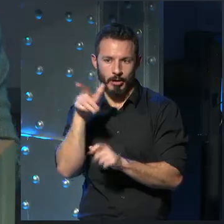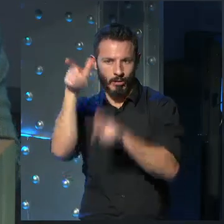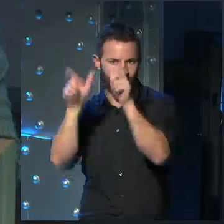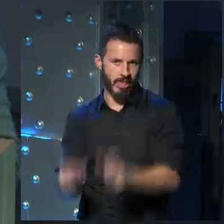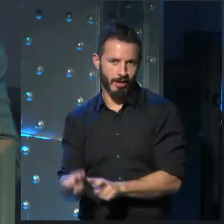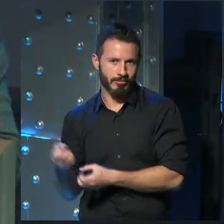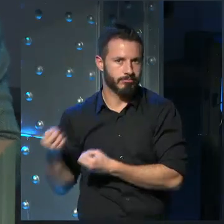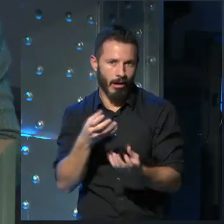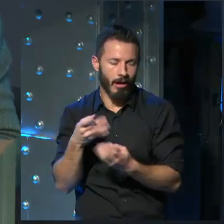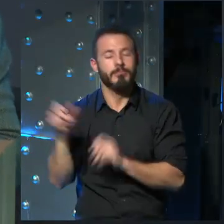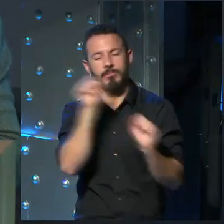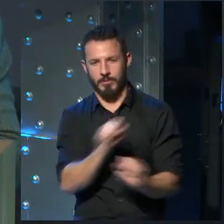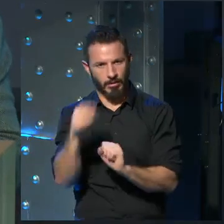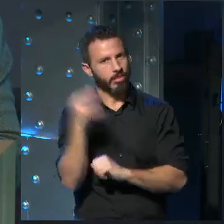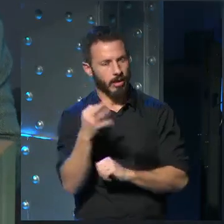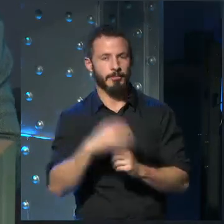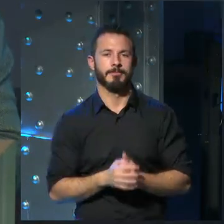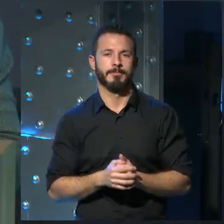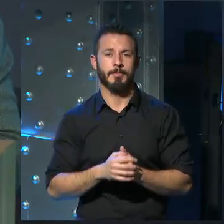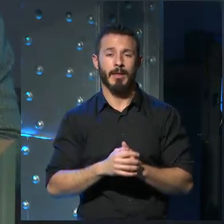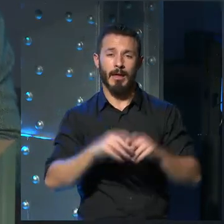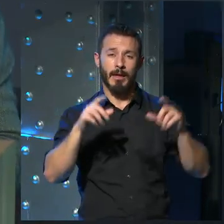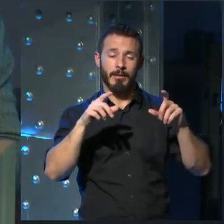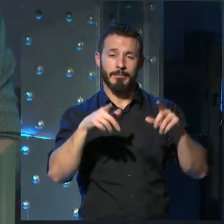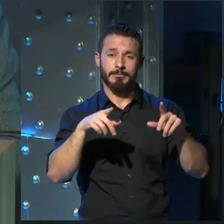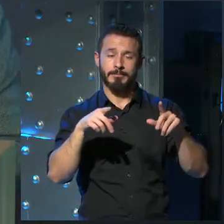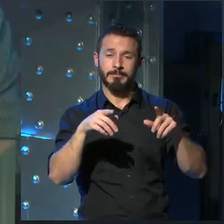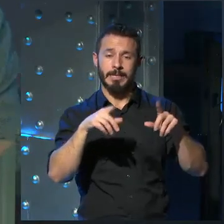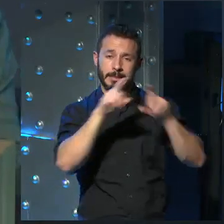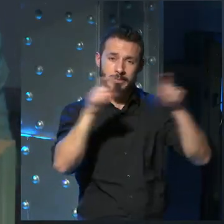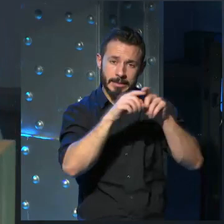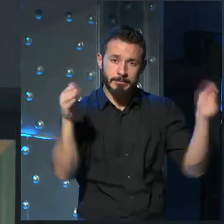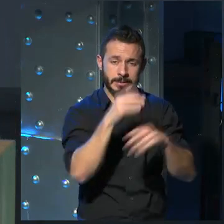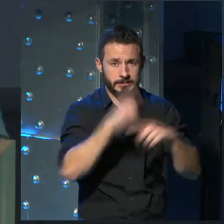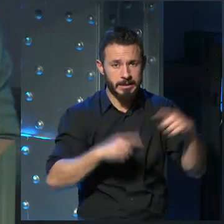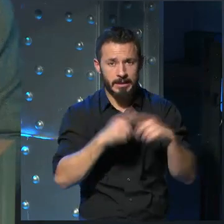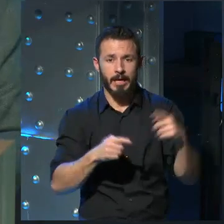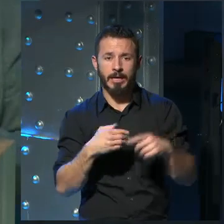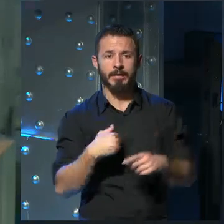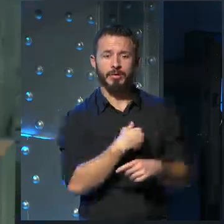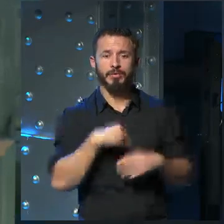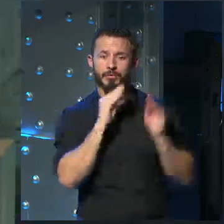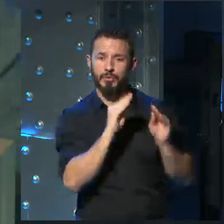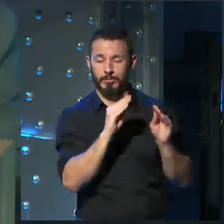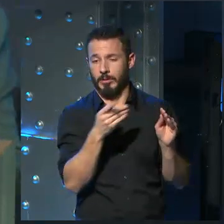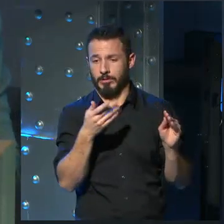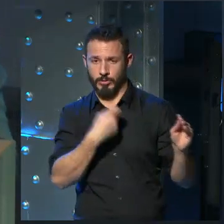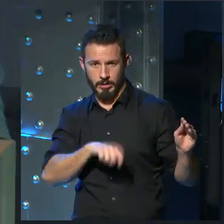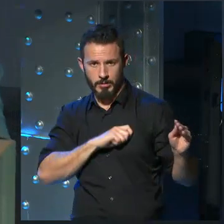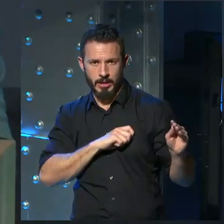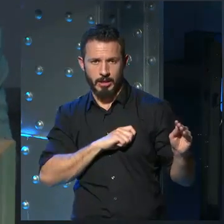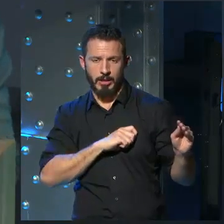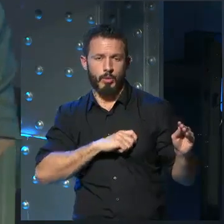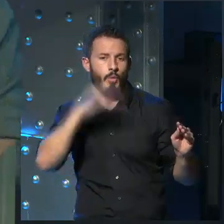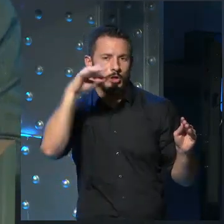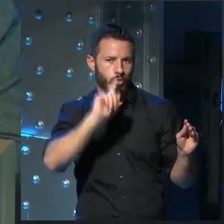estamos aportando. El papel de las pymes, vivimos en un país como España, pero que no es un caso aislado, pero muy agudo